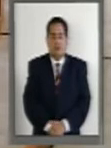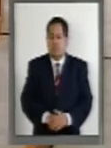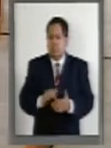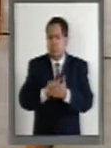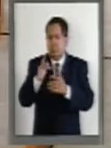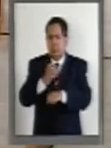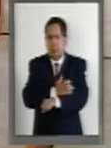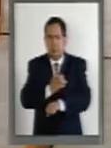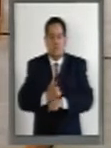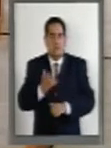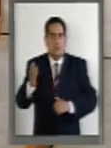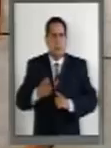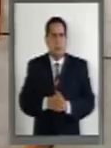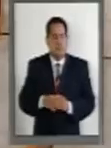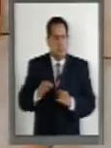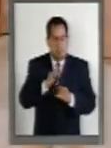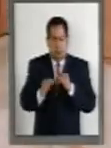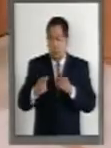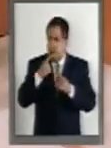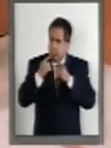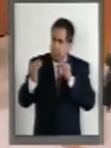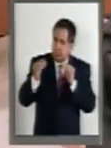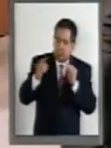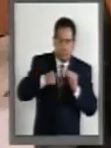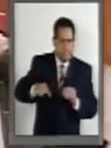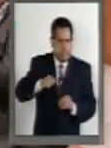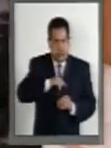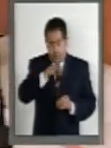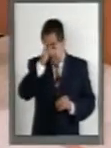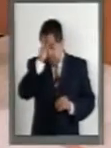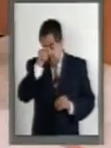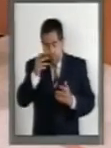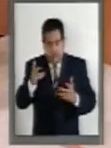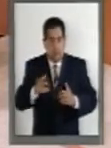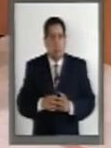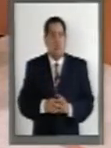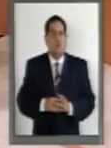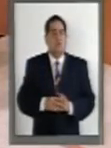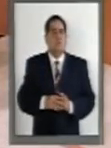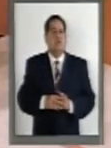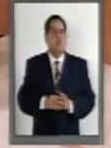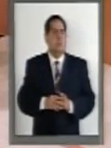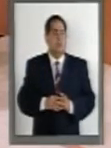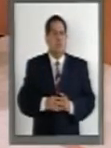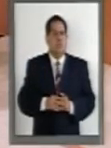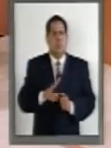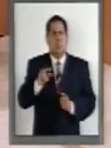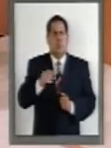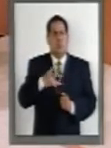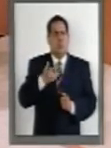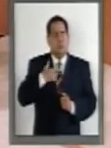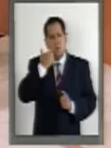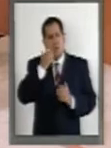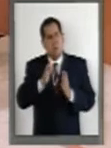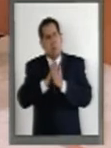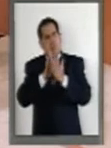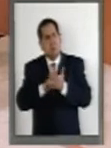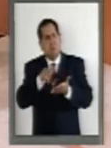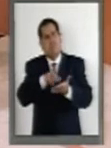Gracias, compañeros. Finalmente, este debate pactado, no había intención de participar en